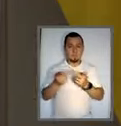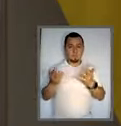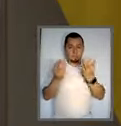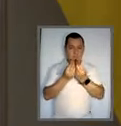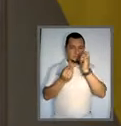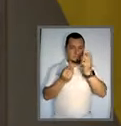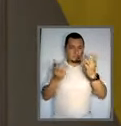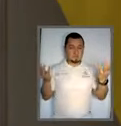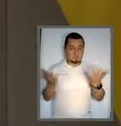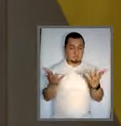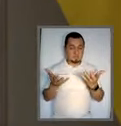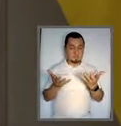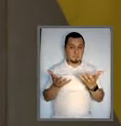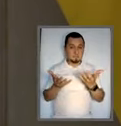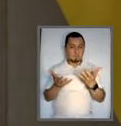estos